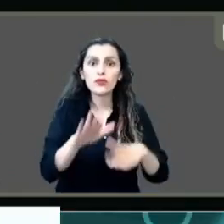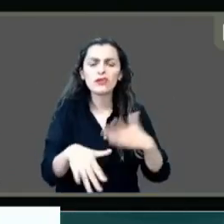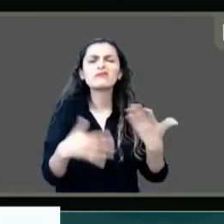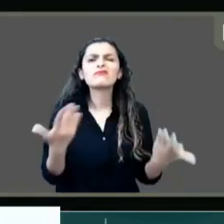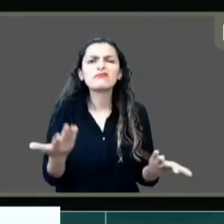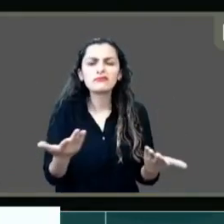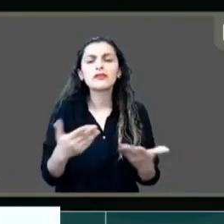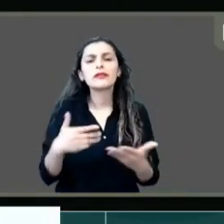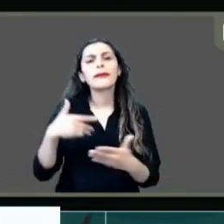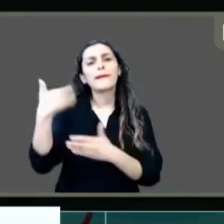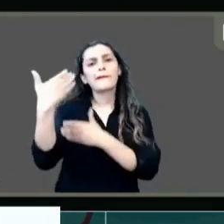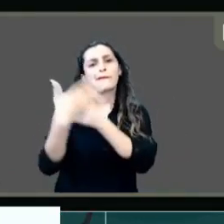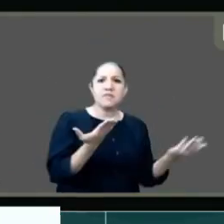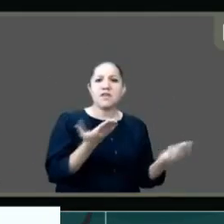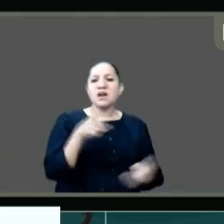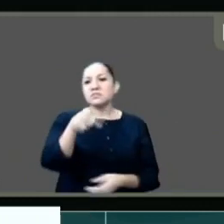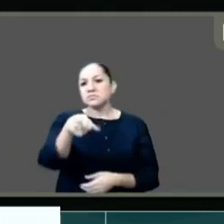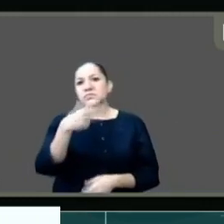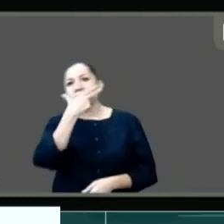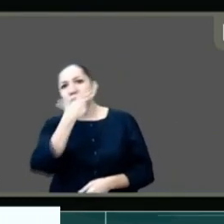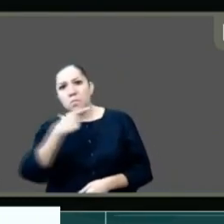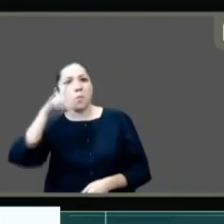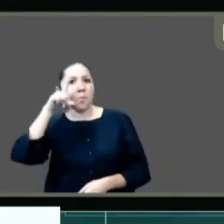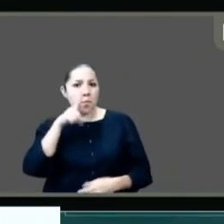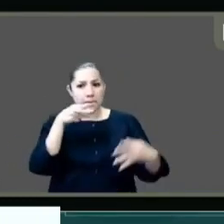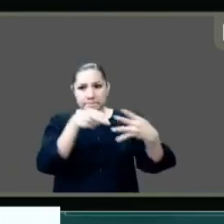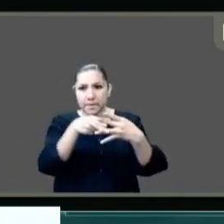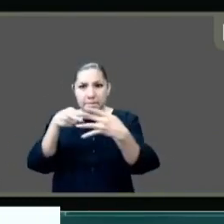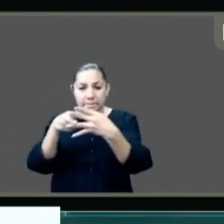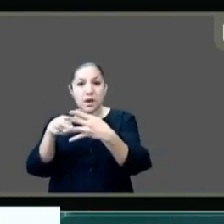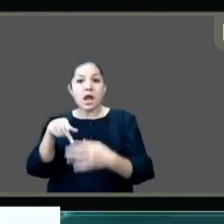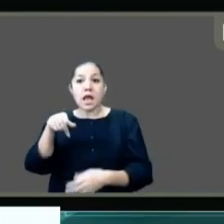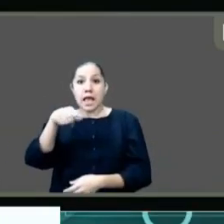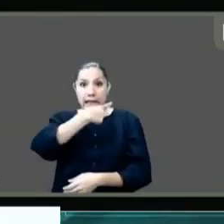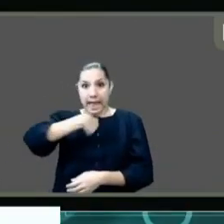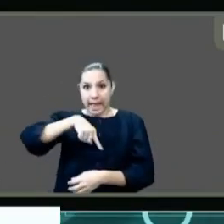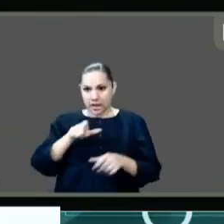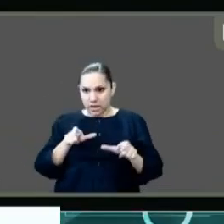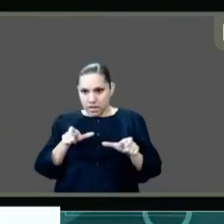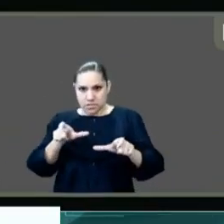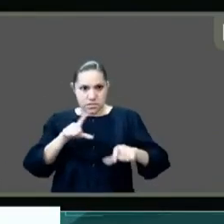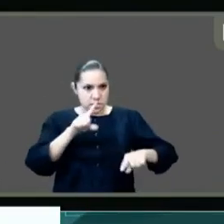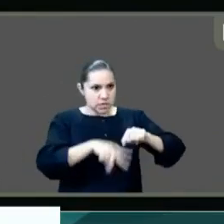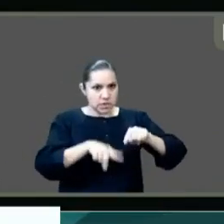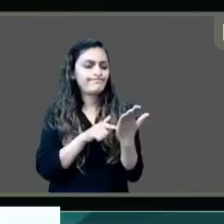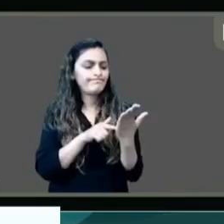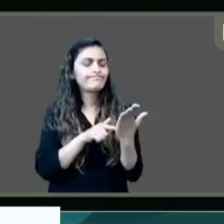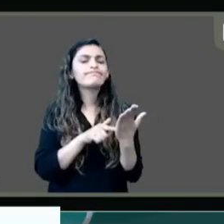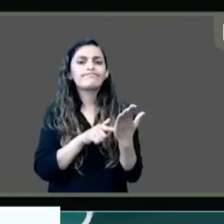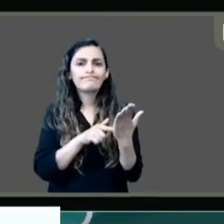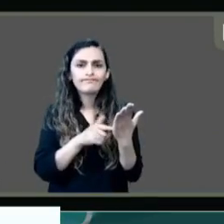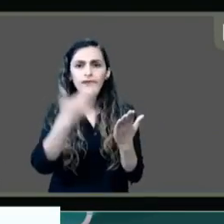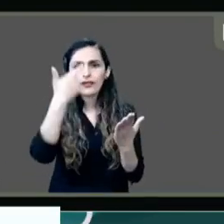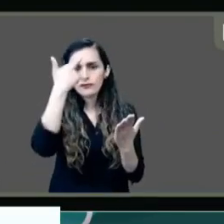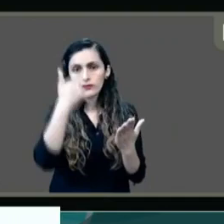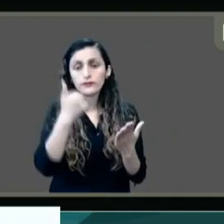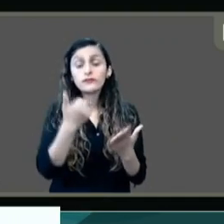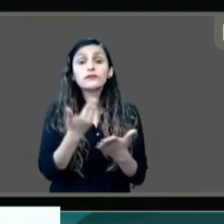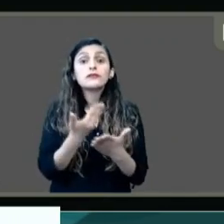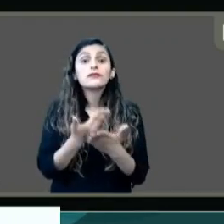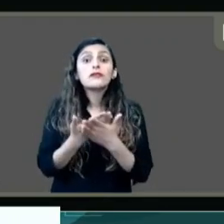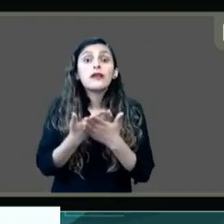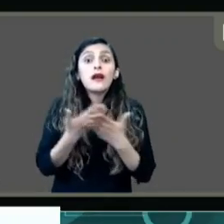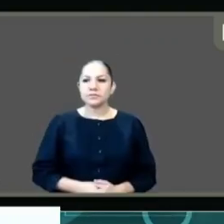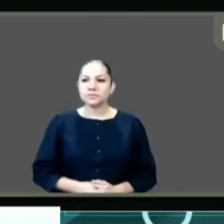dos guerras, que los homicidios de mujeres en la casa han bajado o han cesado, ¿no? Simplemente fue tanta la violencia que explotó en la